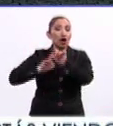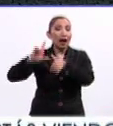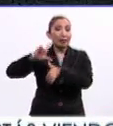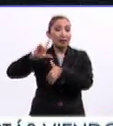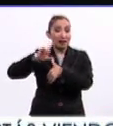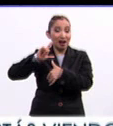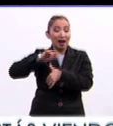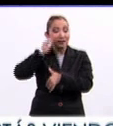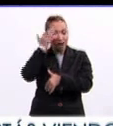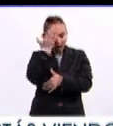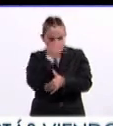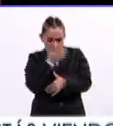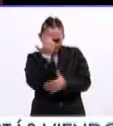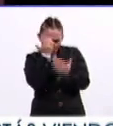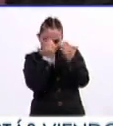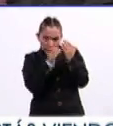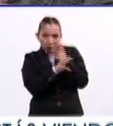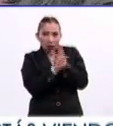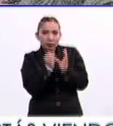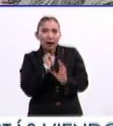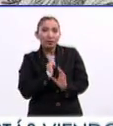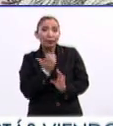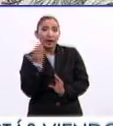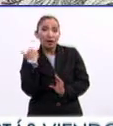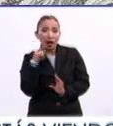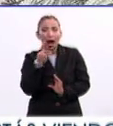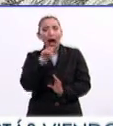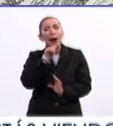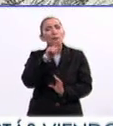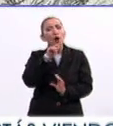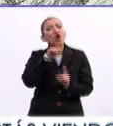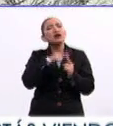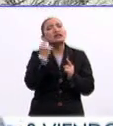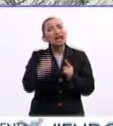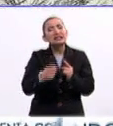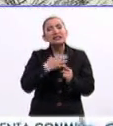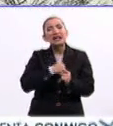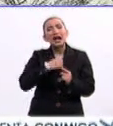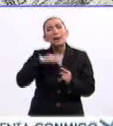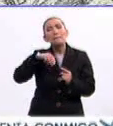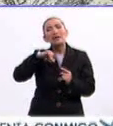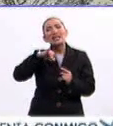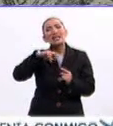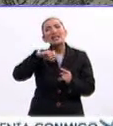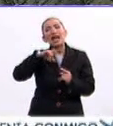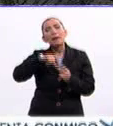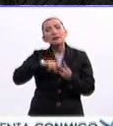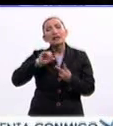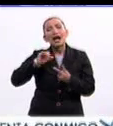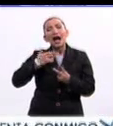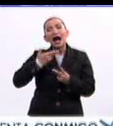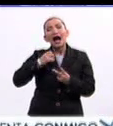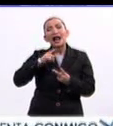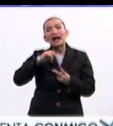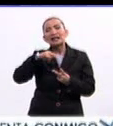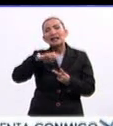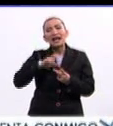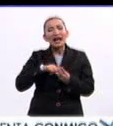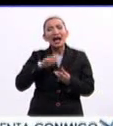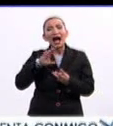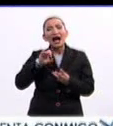dominar, hay que saber quién es Apolo, quiénes son las hijas de Minias, quién es Aracné, quién es Ascálafo, quién